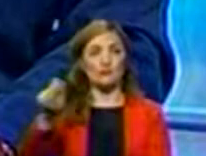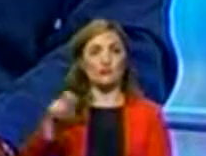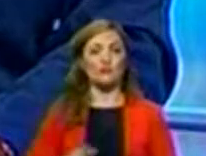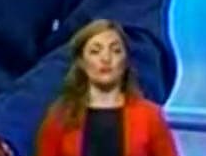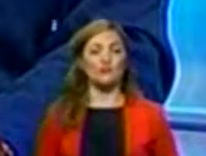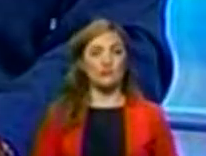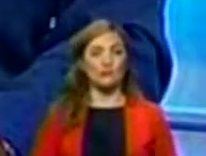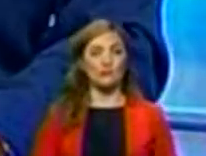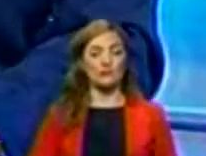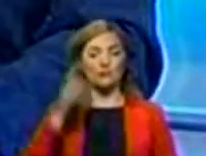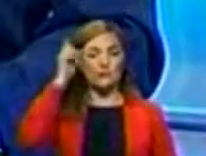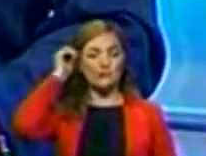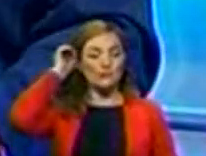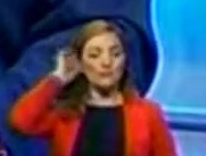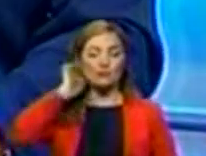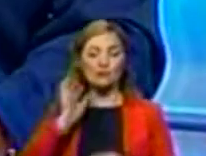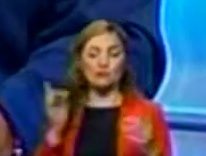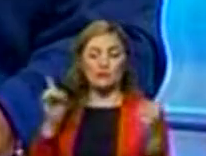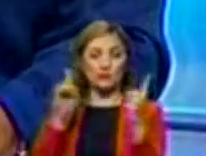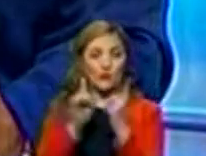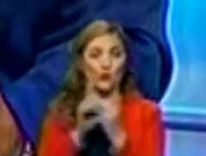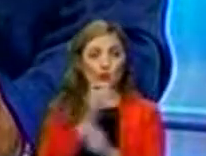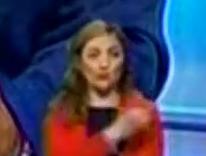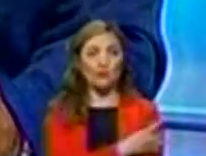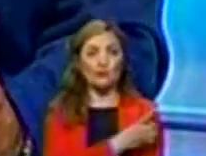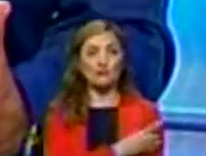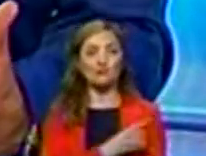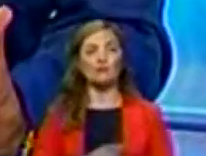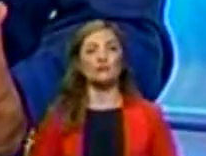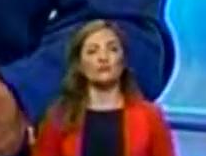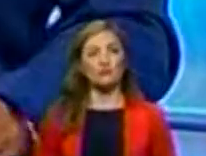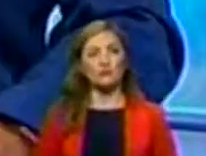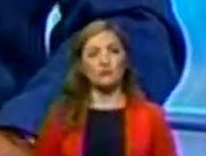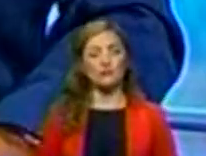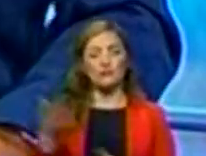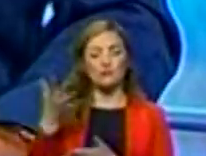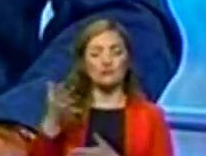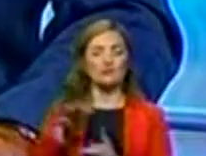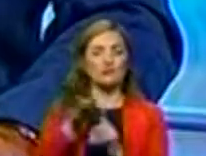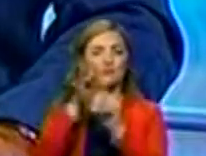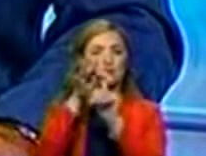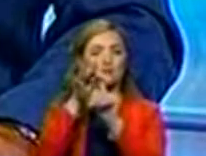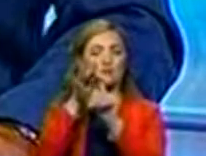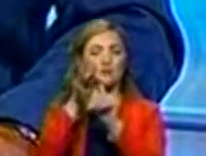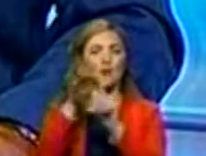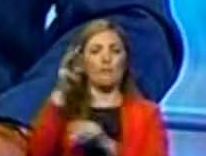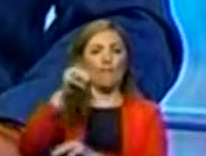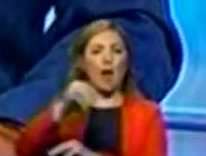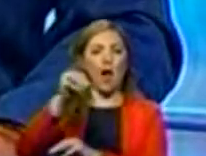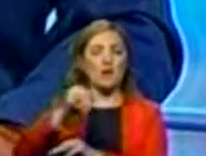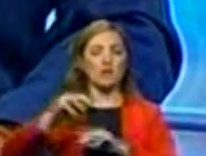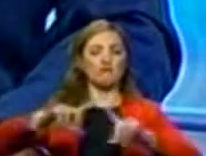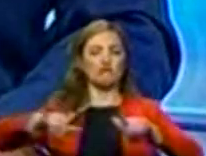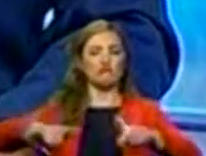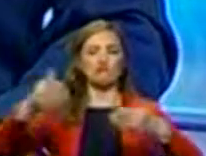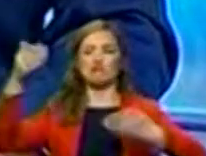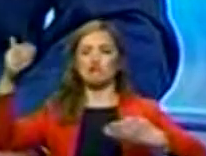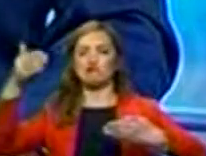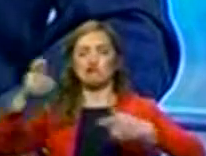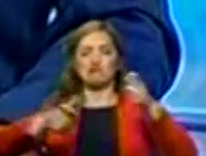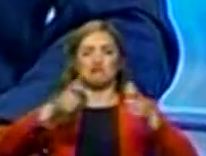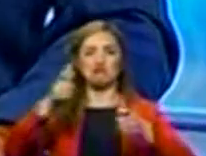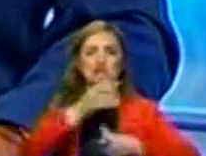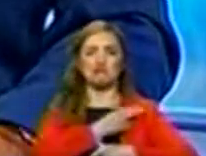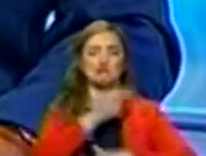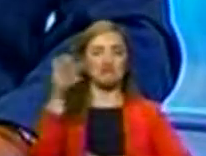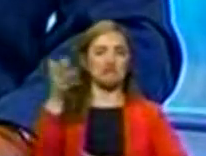Mattarella. Además, hubo un encuentro entre las delegaciones tras la conferencia magistral que ofreció este martes a políticos, académicos